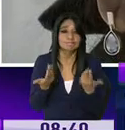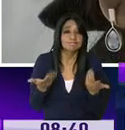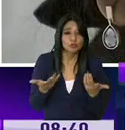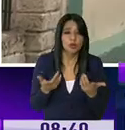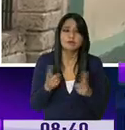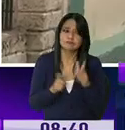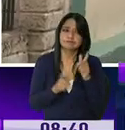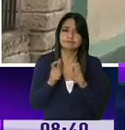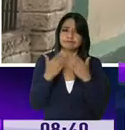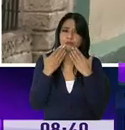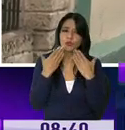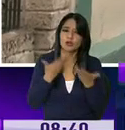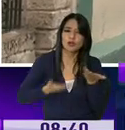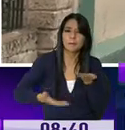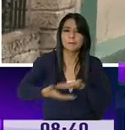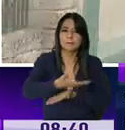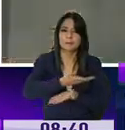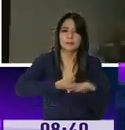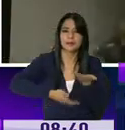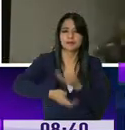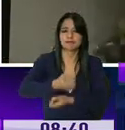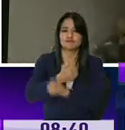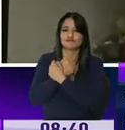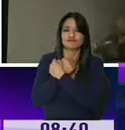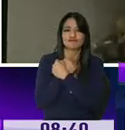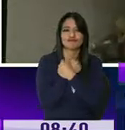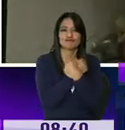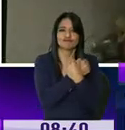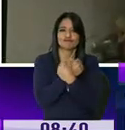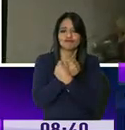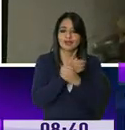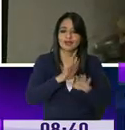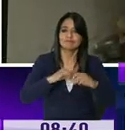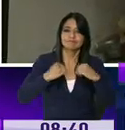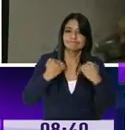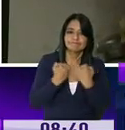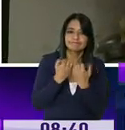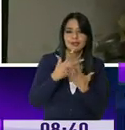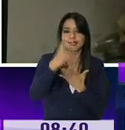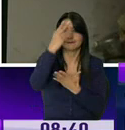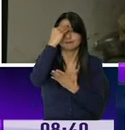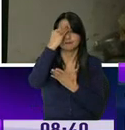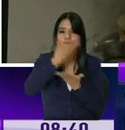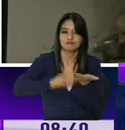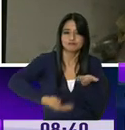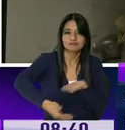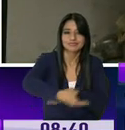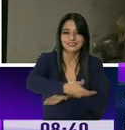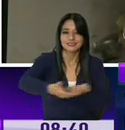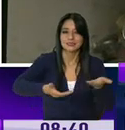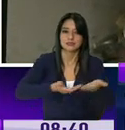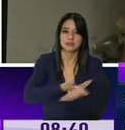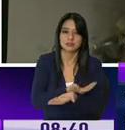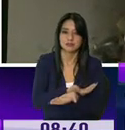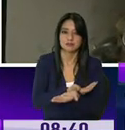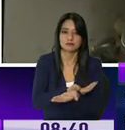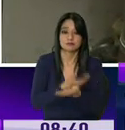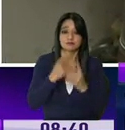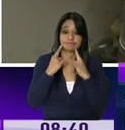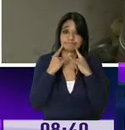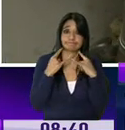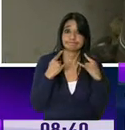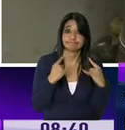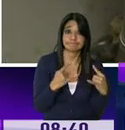que uno tiene, compartir es amar, dicen, y eso es lo que una sociedad tiene que aprender a hacer, a compartir cuando estamos en riqueza